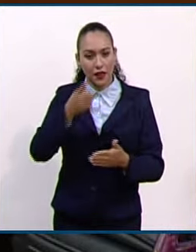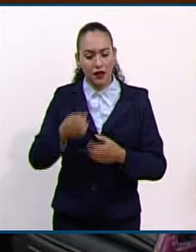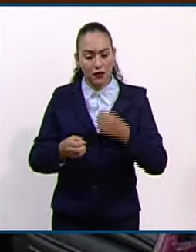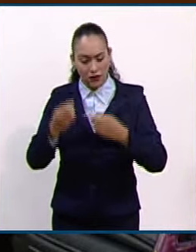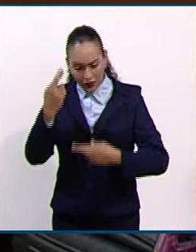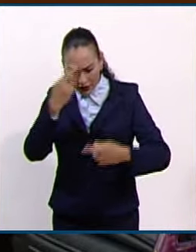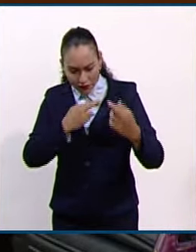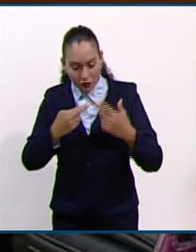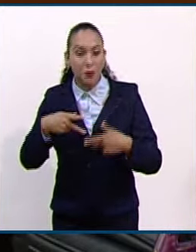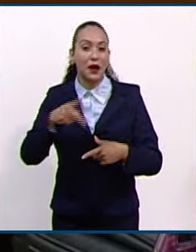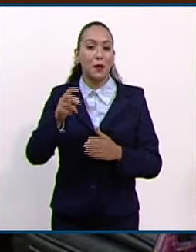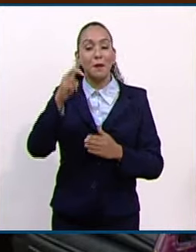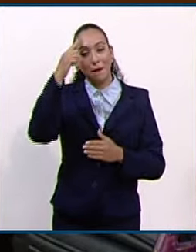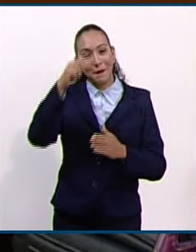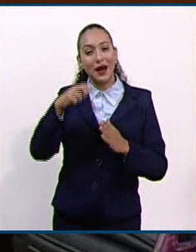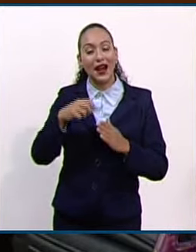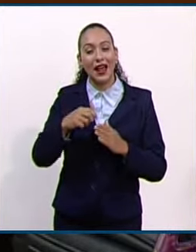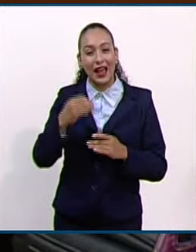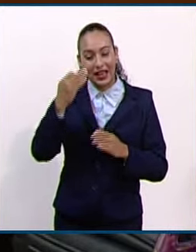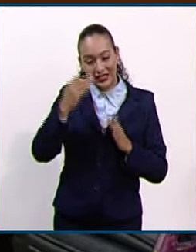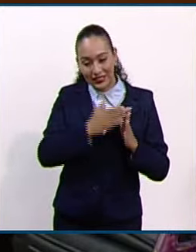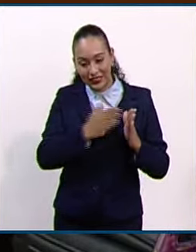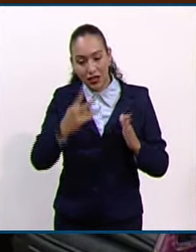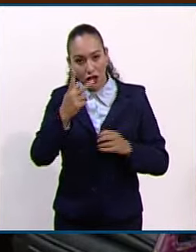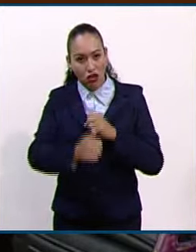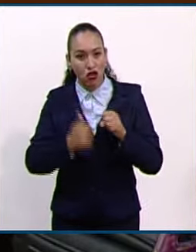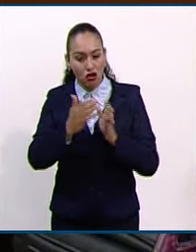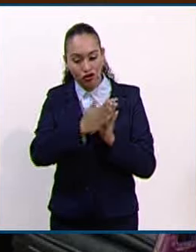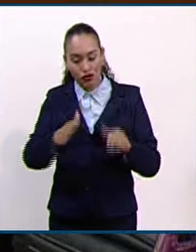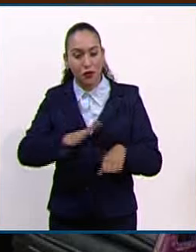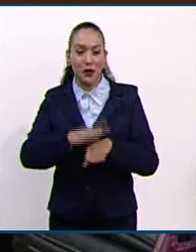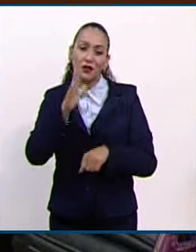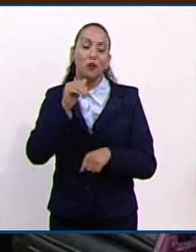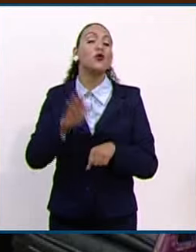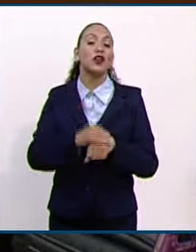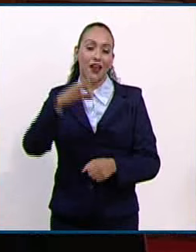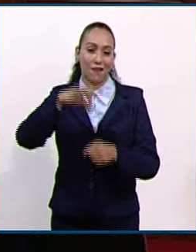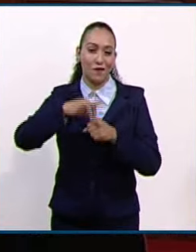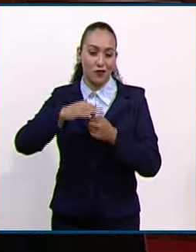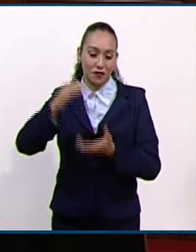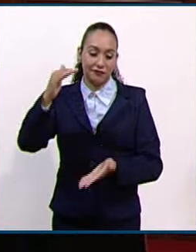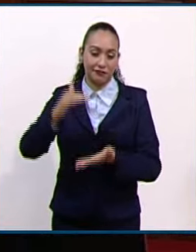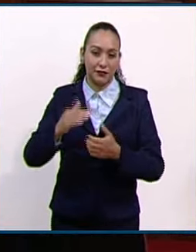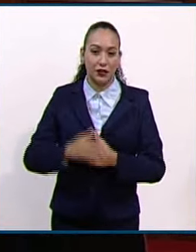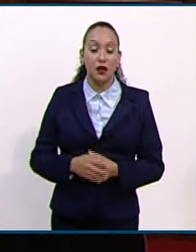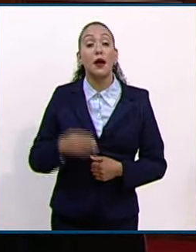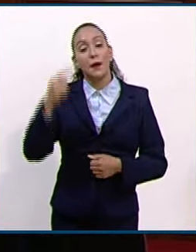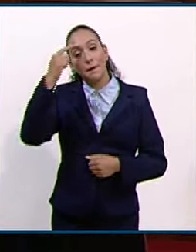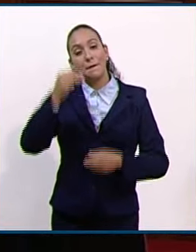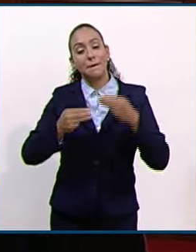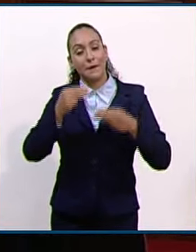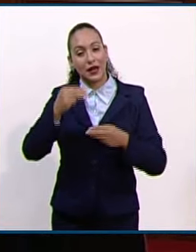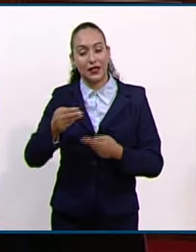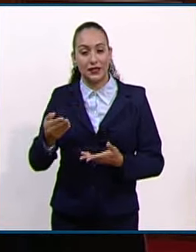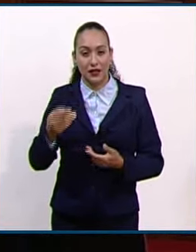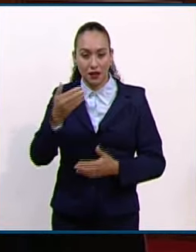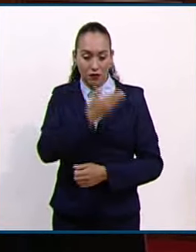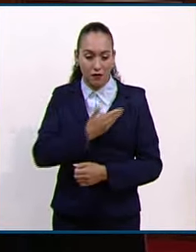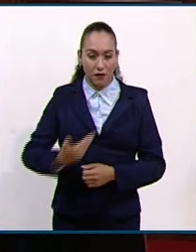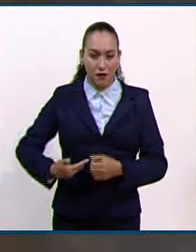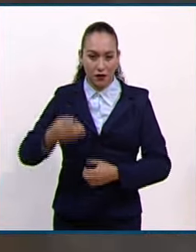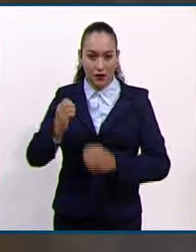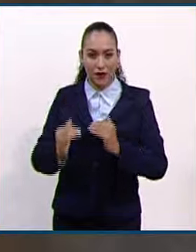alcanzó los votos para invalidar la ampliación por 2 años del plazo para el cual se nombró originalmente al magistrado presidente del Tribunal Superior de